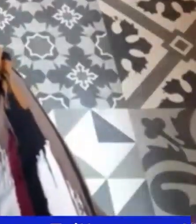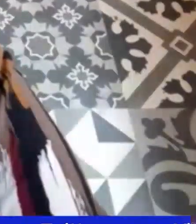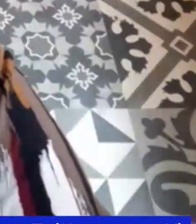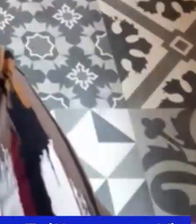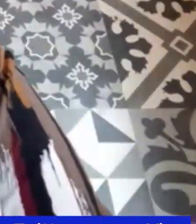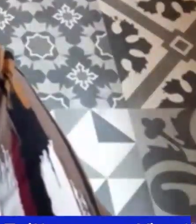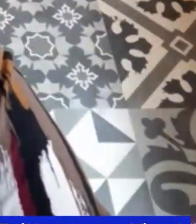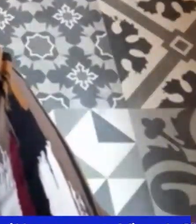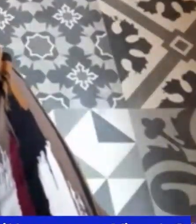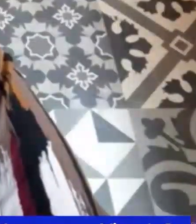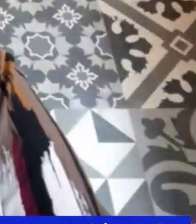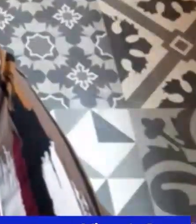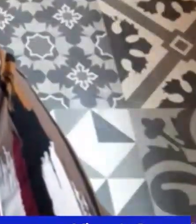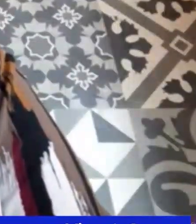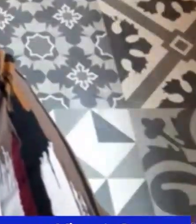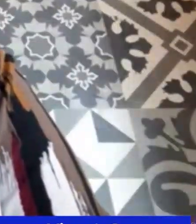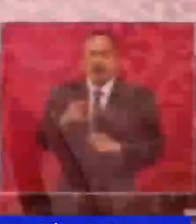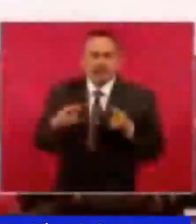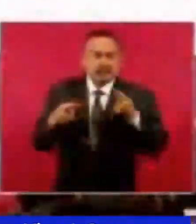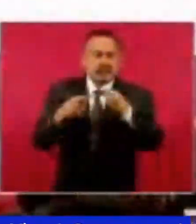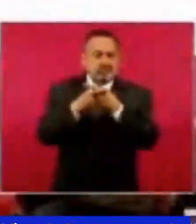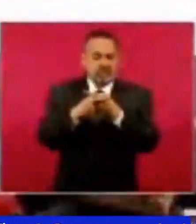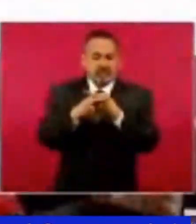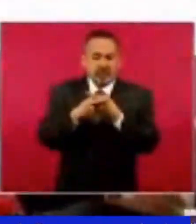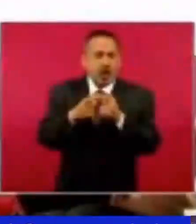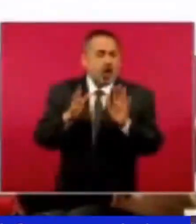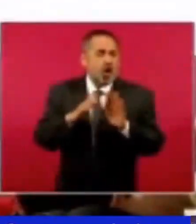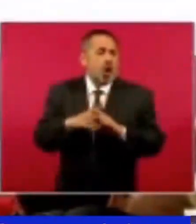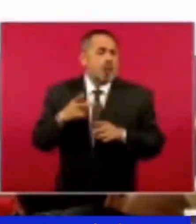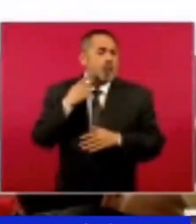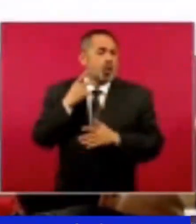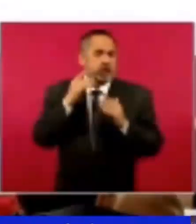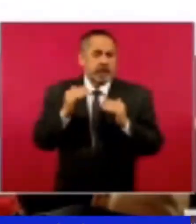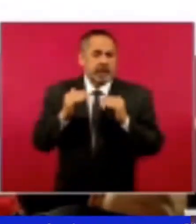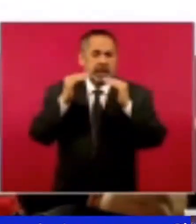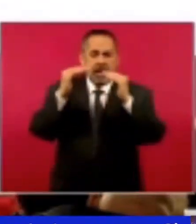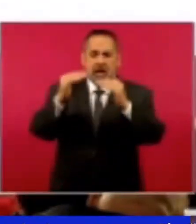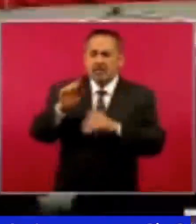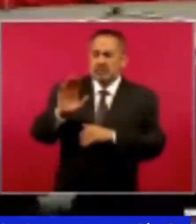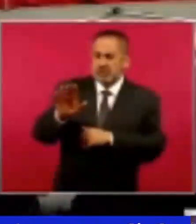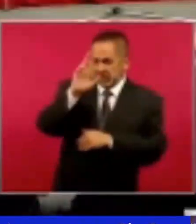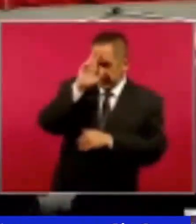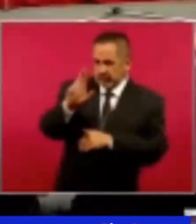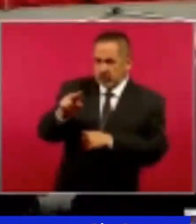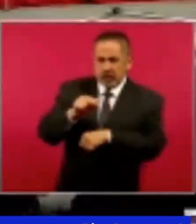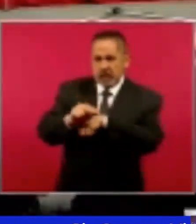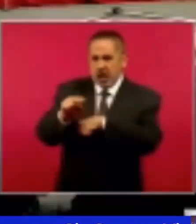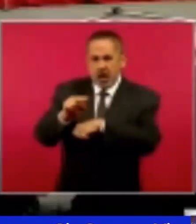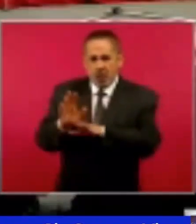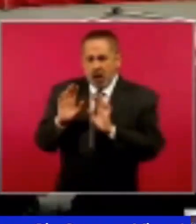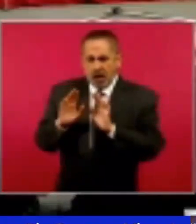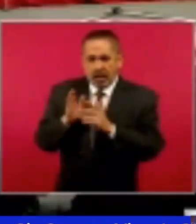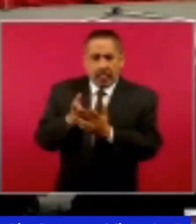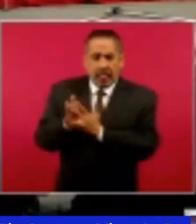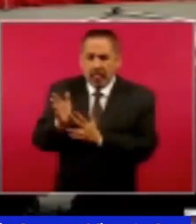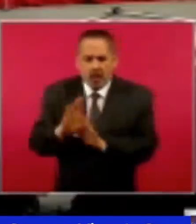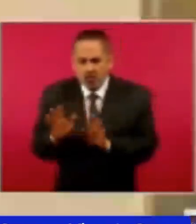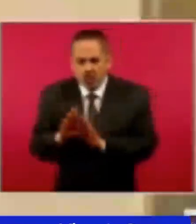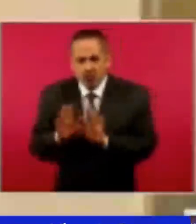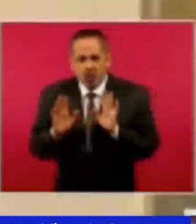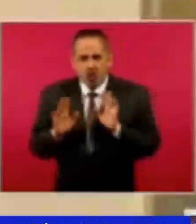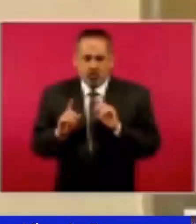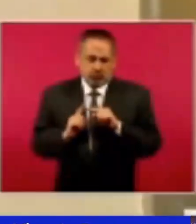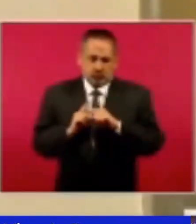el presidente López Obrador a Daniel Ortega a propósito de pues cuestiones de salud de una exguerrillera